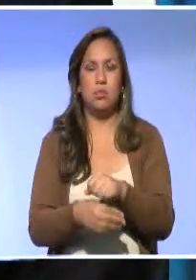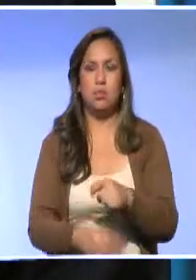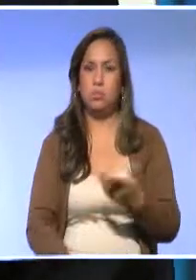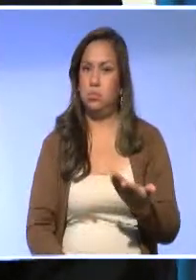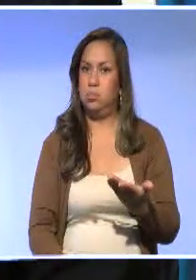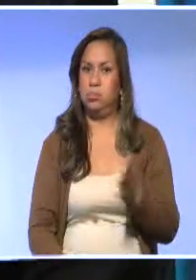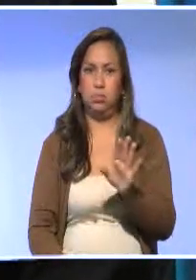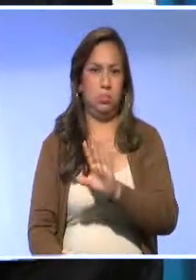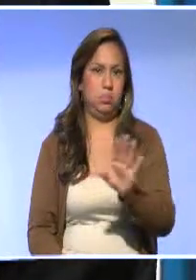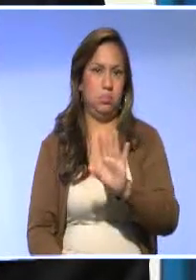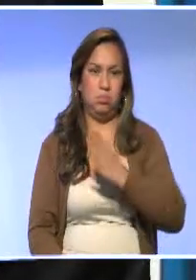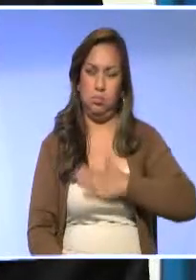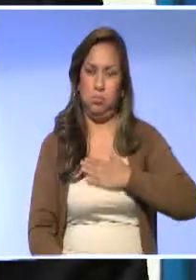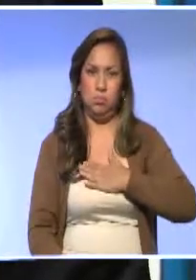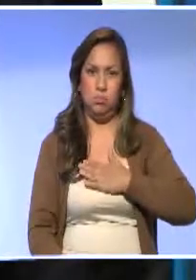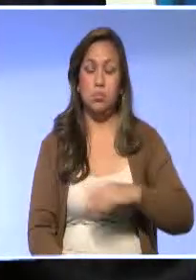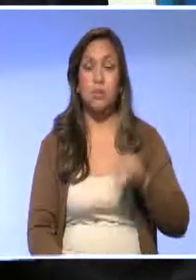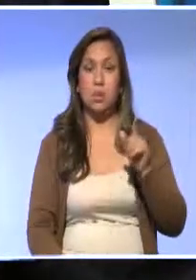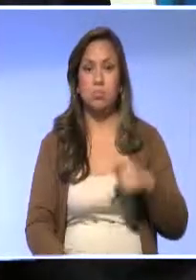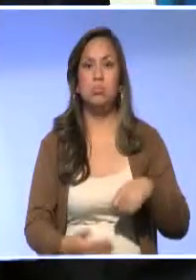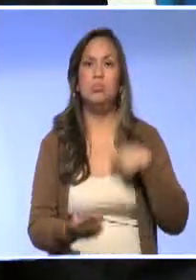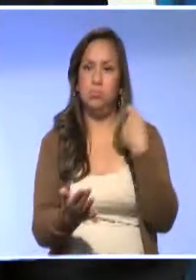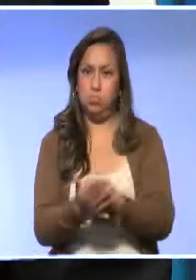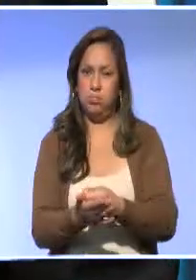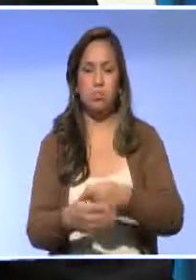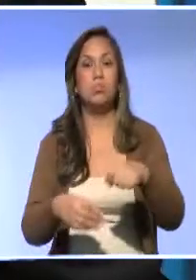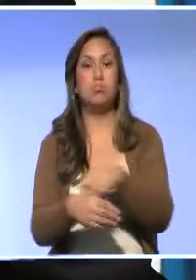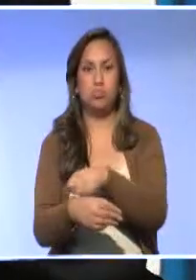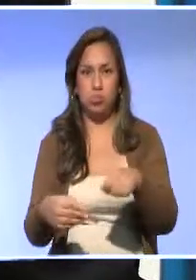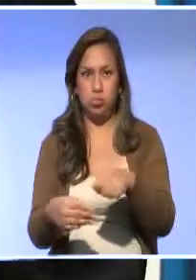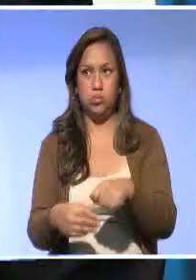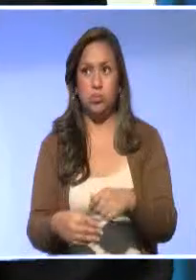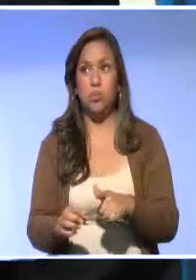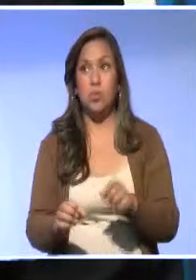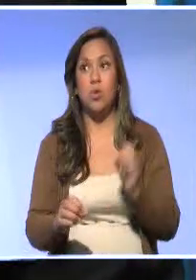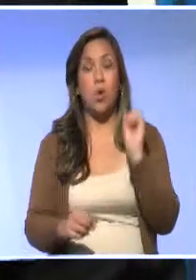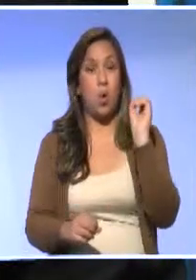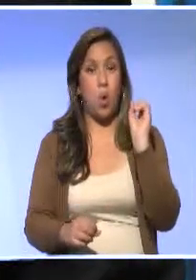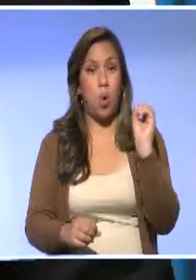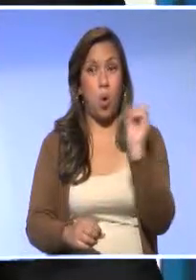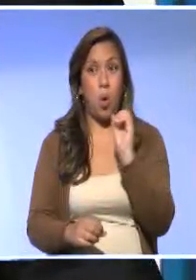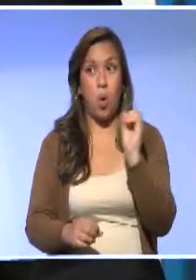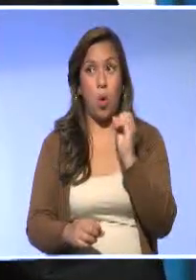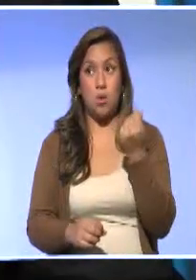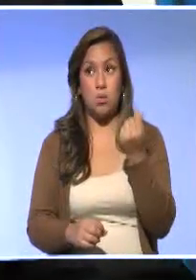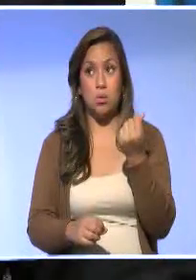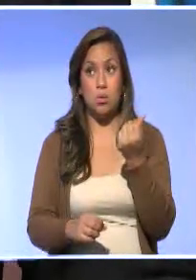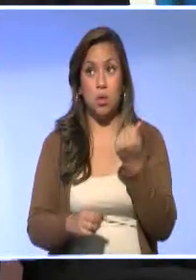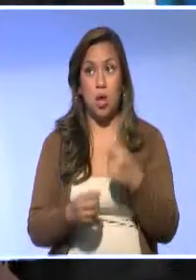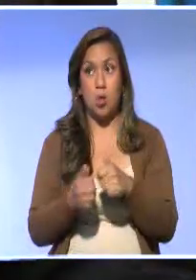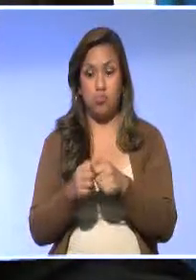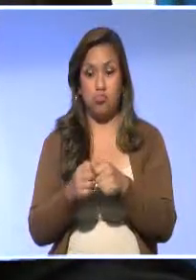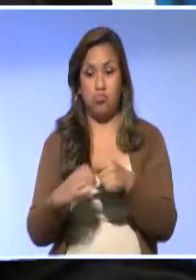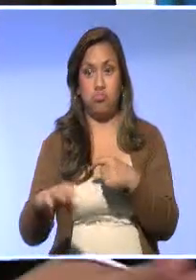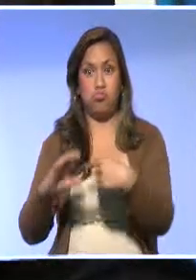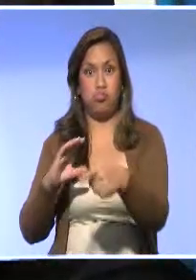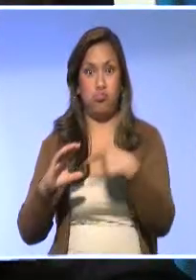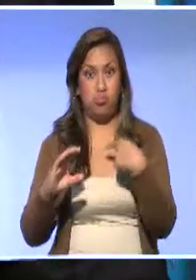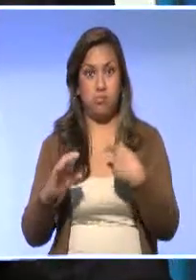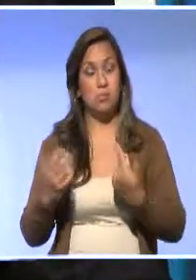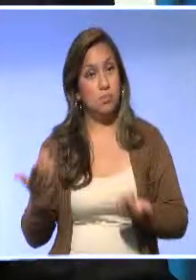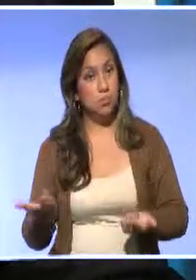que ésta le puede dar cancelando con tarjeta evitando el efectivo o puede ser con el mismo dinero electrónico ahora acuérdense que hay mucha gente que tiene ya